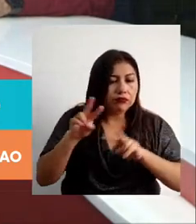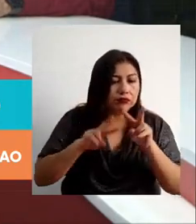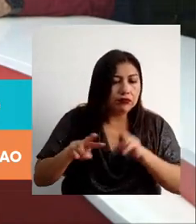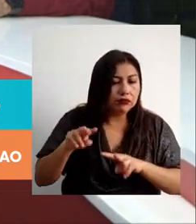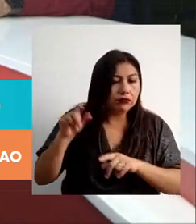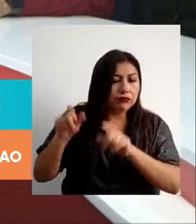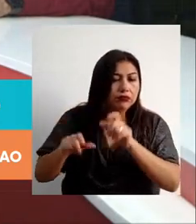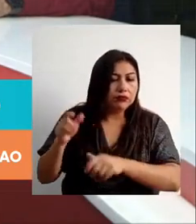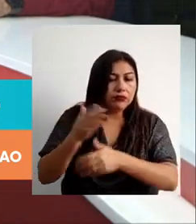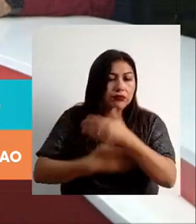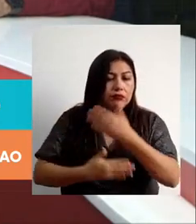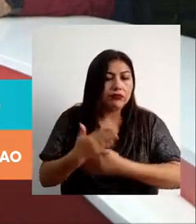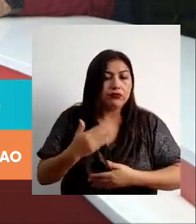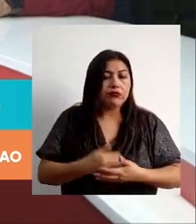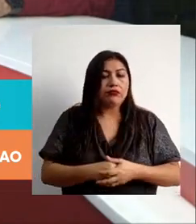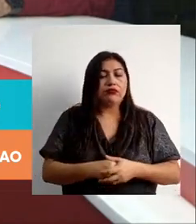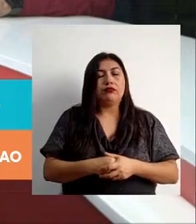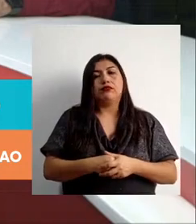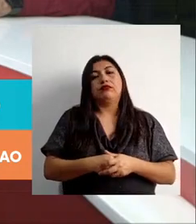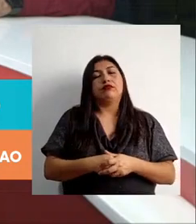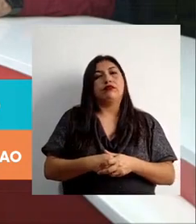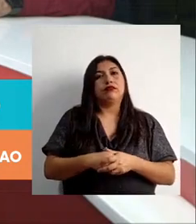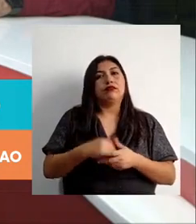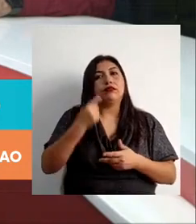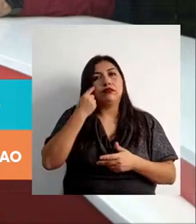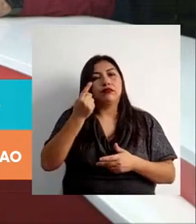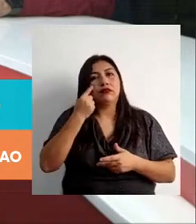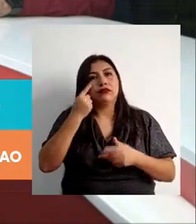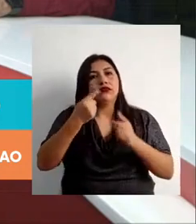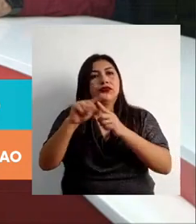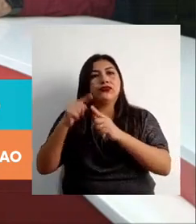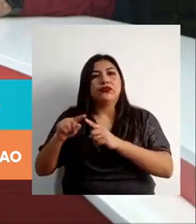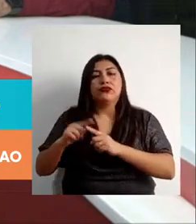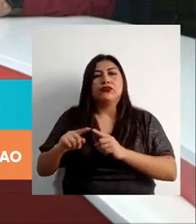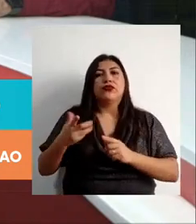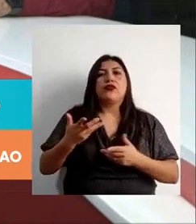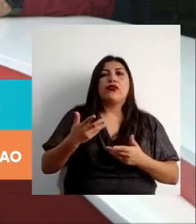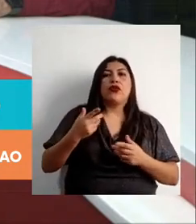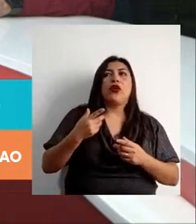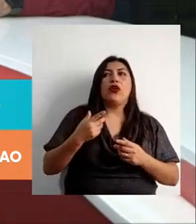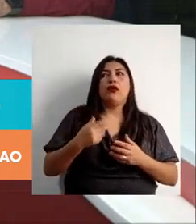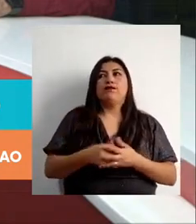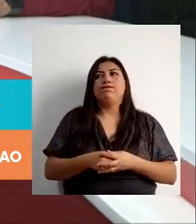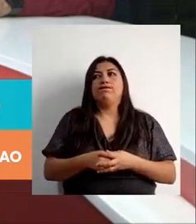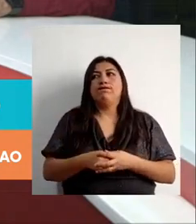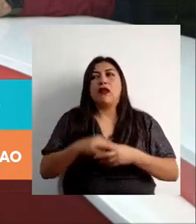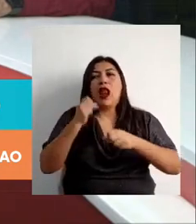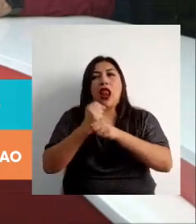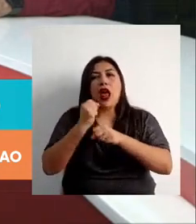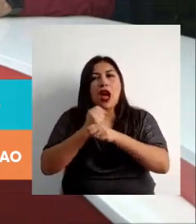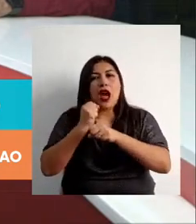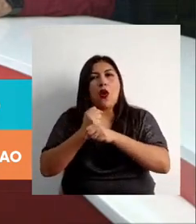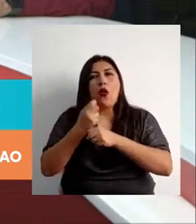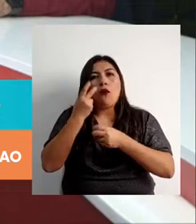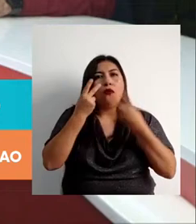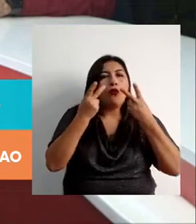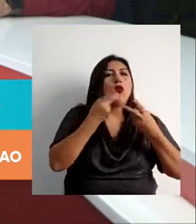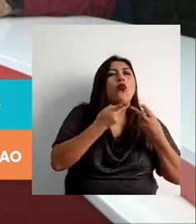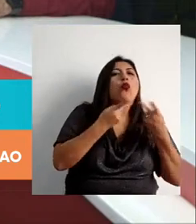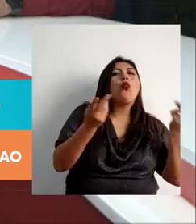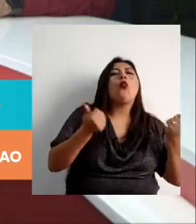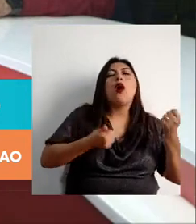cumplen el perfil requerido por las diferentes ofertas laborales que existen en el Callao, y de esa manera podemos asegurar que la persona